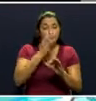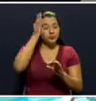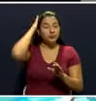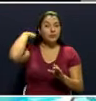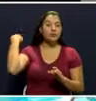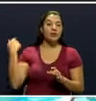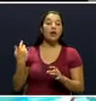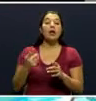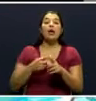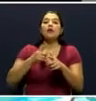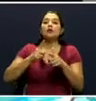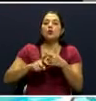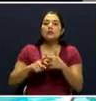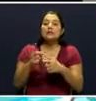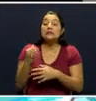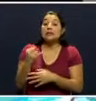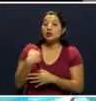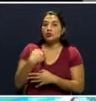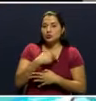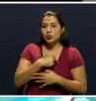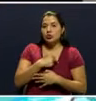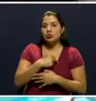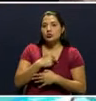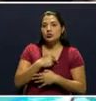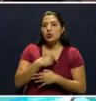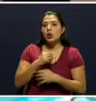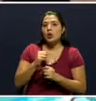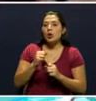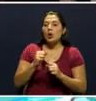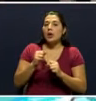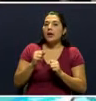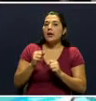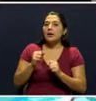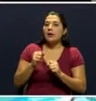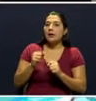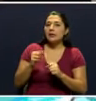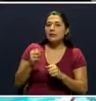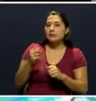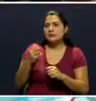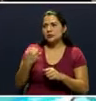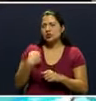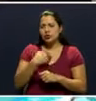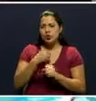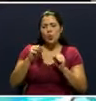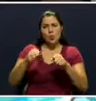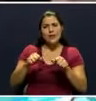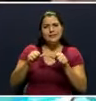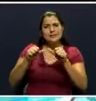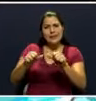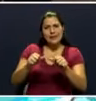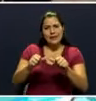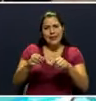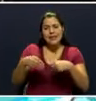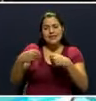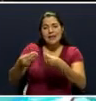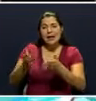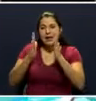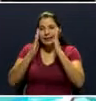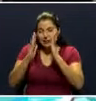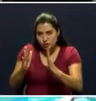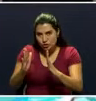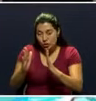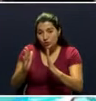algún modo de seguridad de que nosotros vamos a mantener siempre la oportunidad de la atención, de dar al paciente lo que